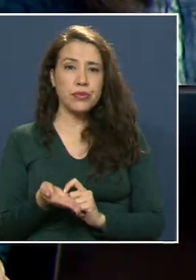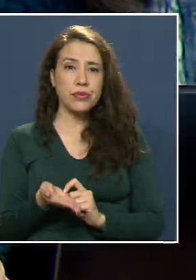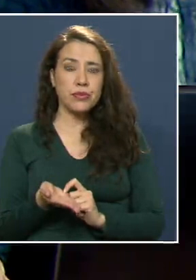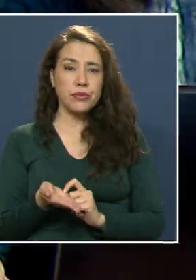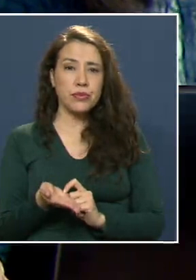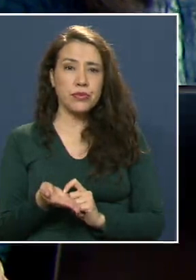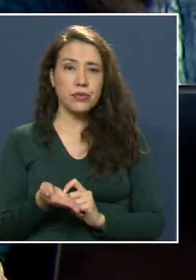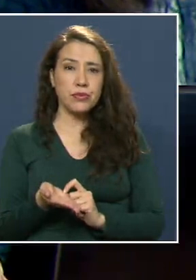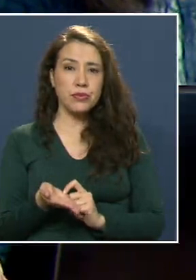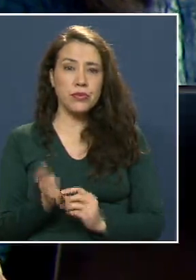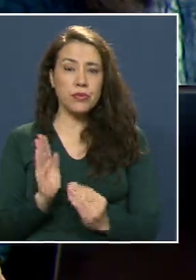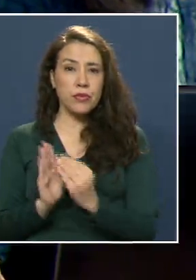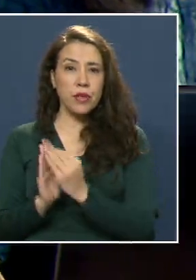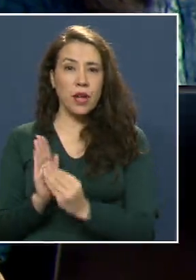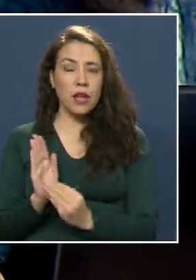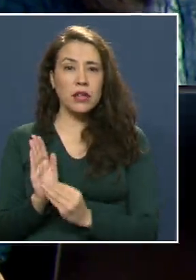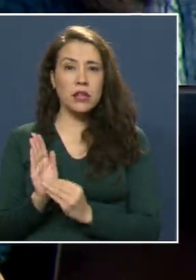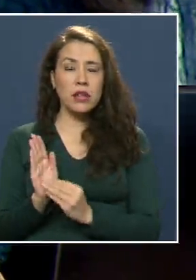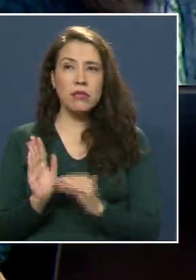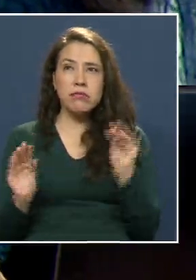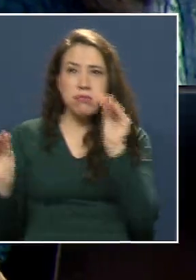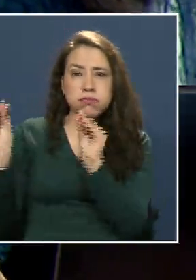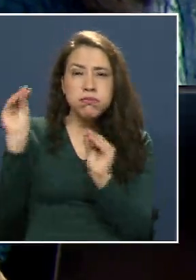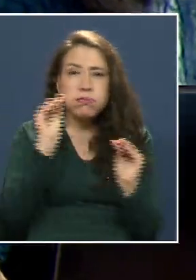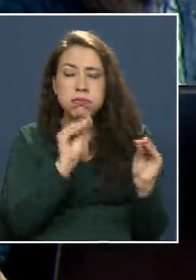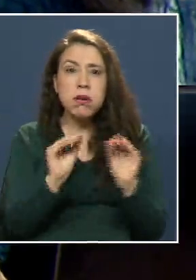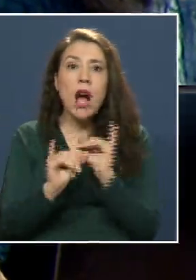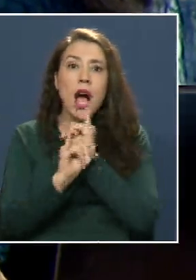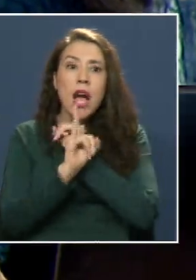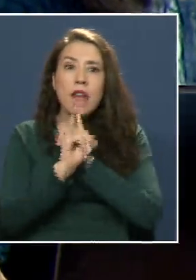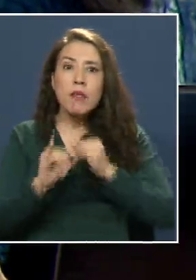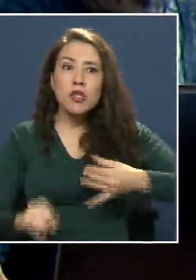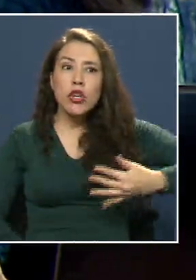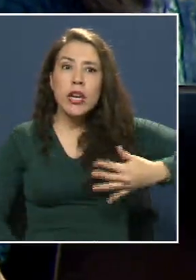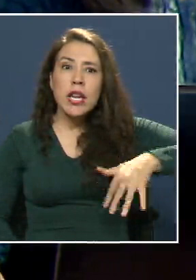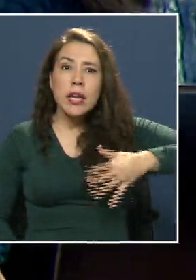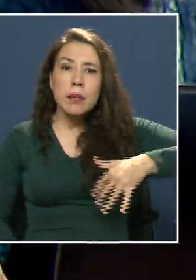Y dentro de los antecedentes que han recabado hay información muy importante.